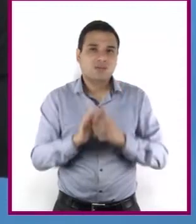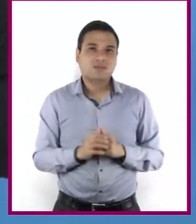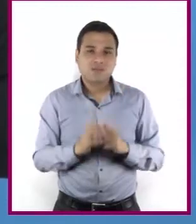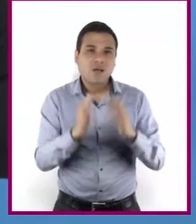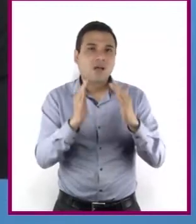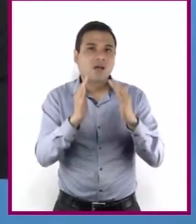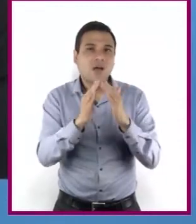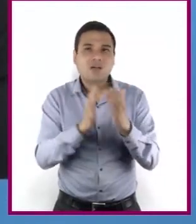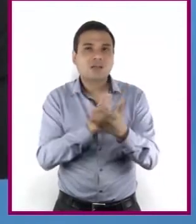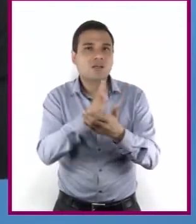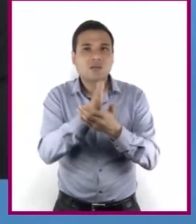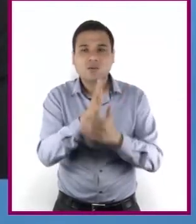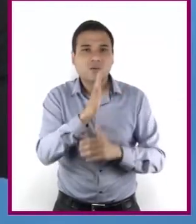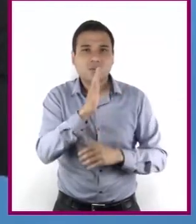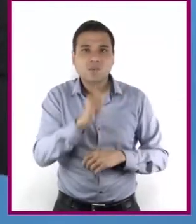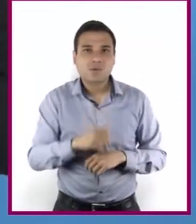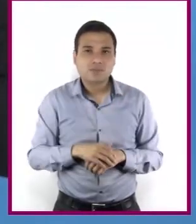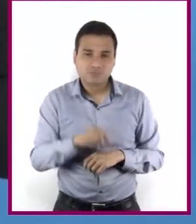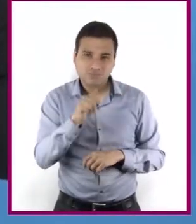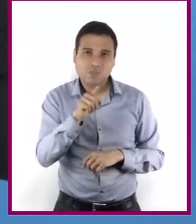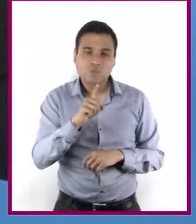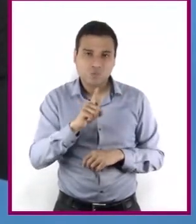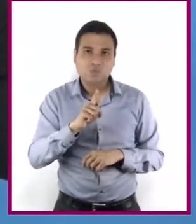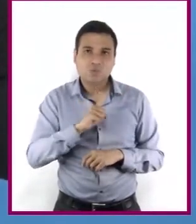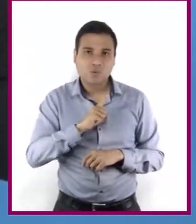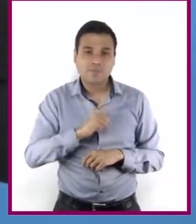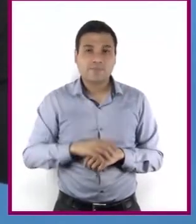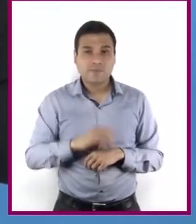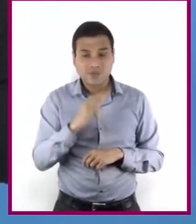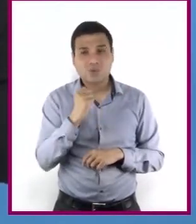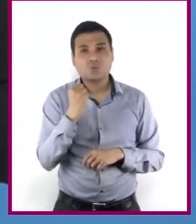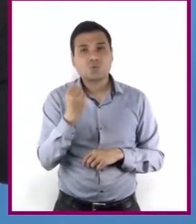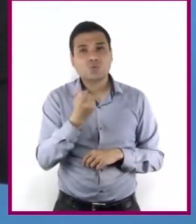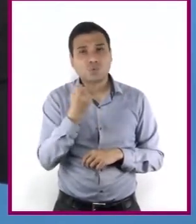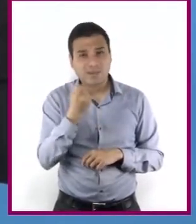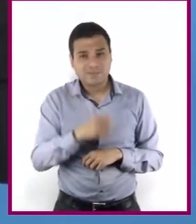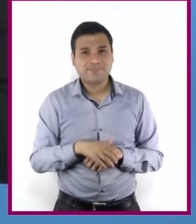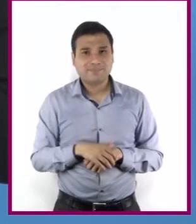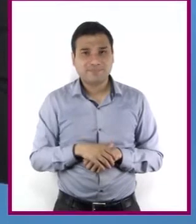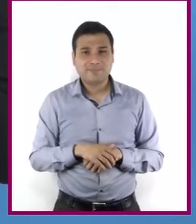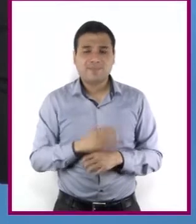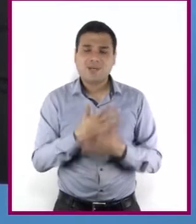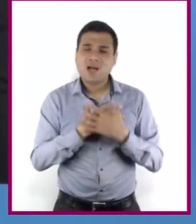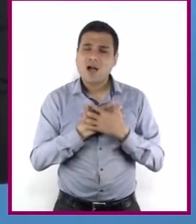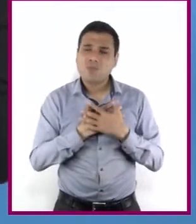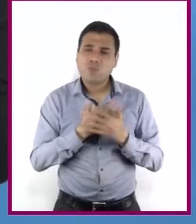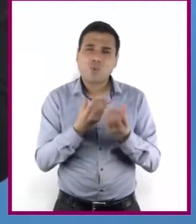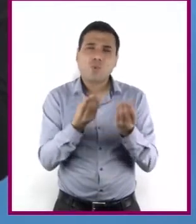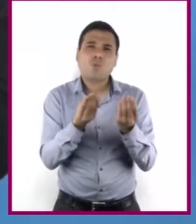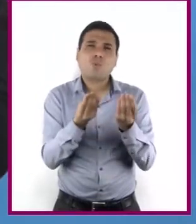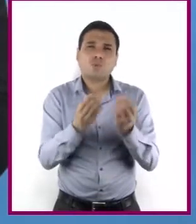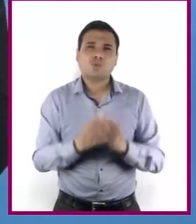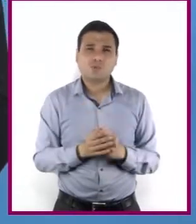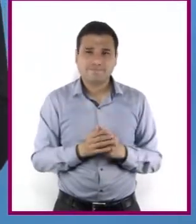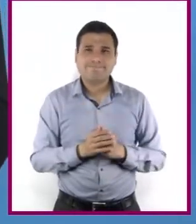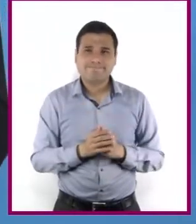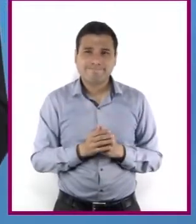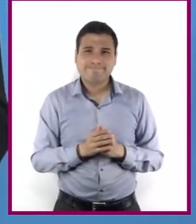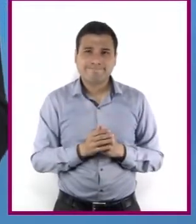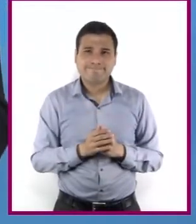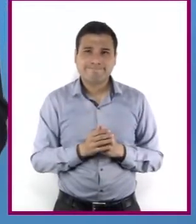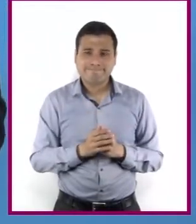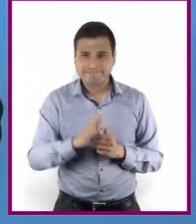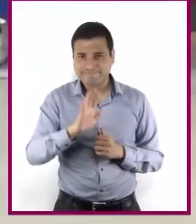qué ahora te encuentras sola. Suerte, mucho, mucho amor, Mashana, tu